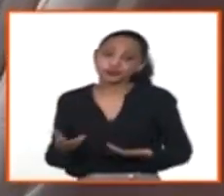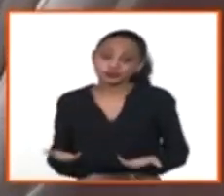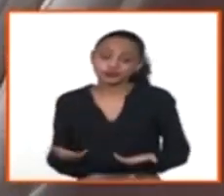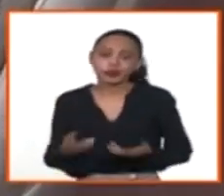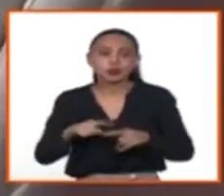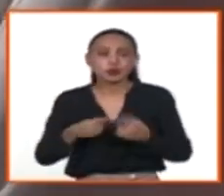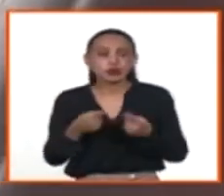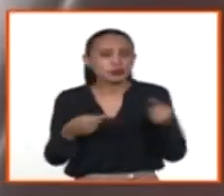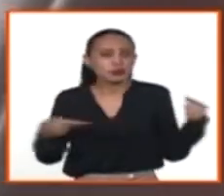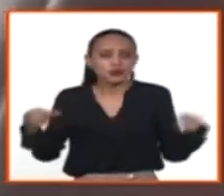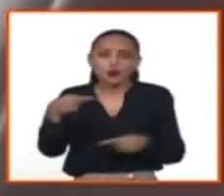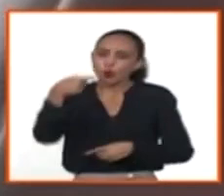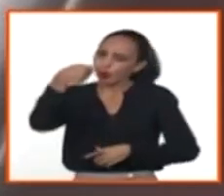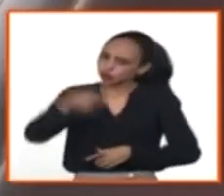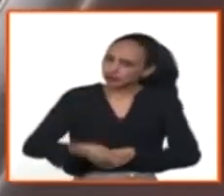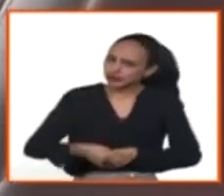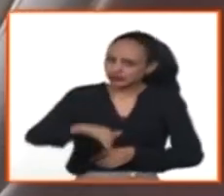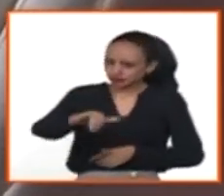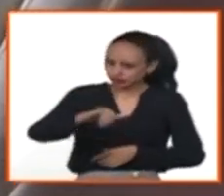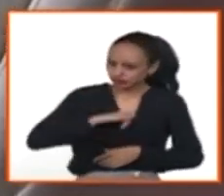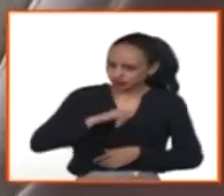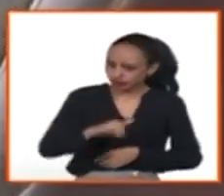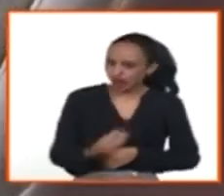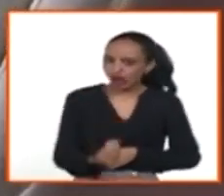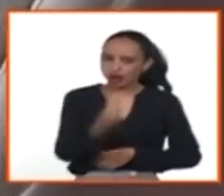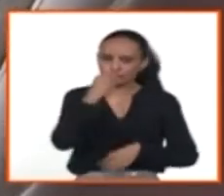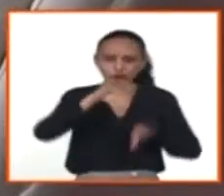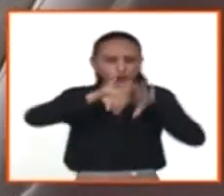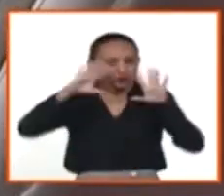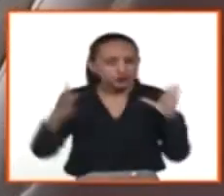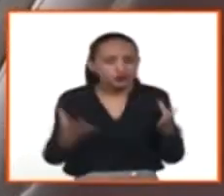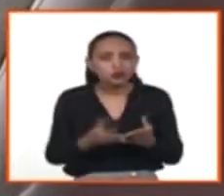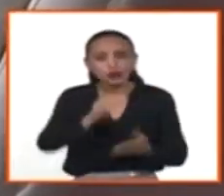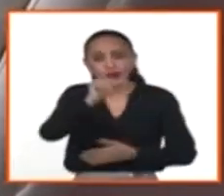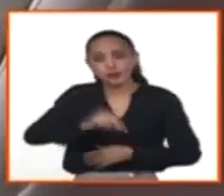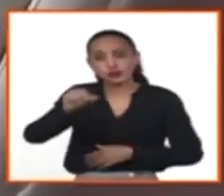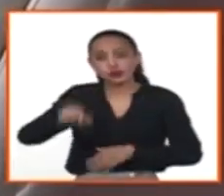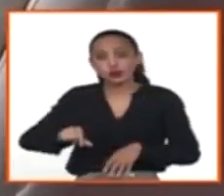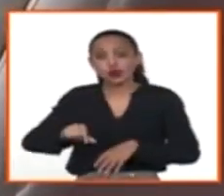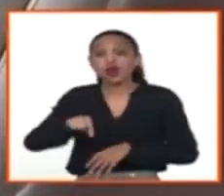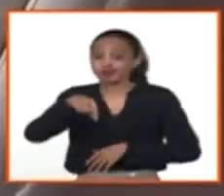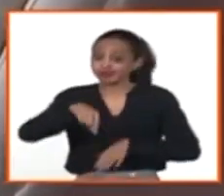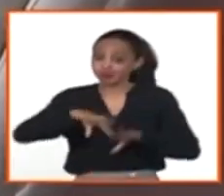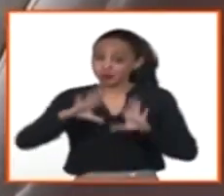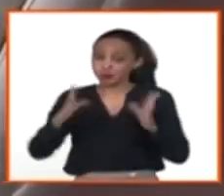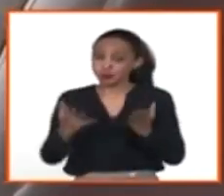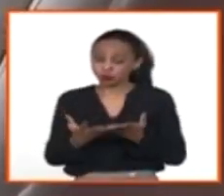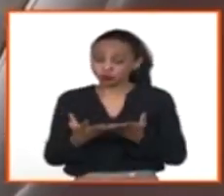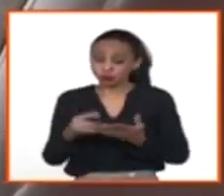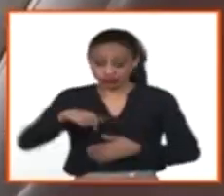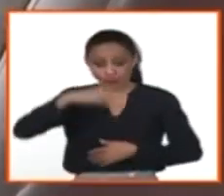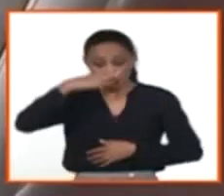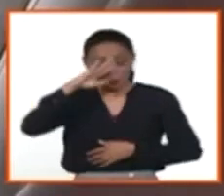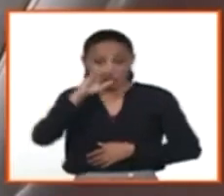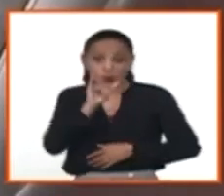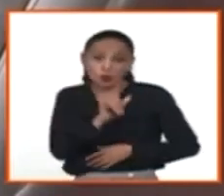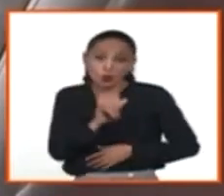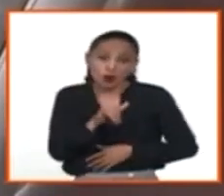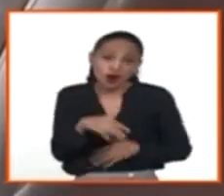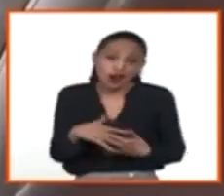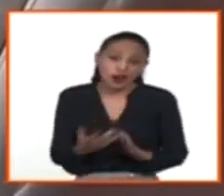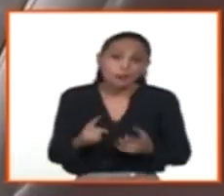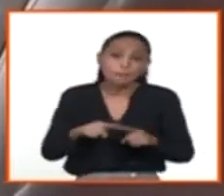mayor equidad en el acceso a los alimentos de todas las personas en el mundo. Nos pasa también en nuestra realidad con estas circunstancias